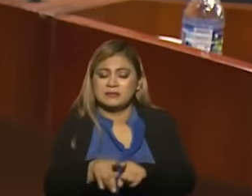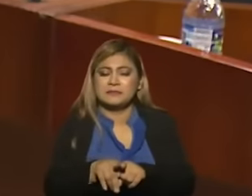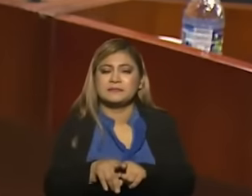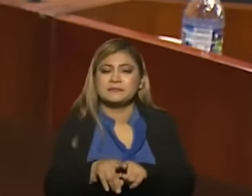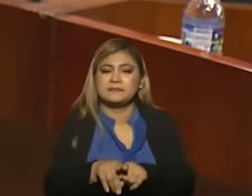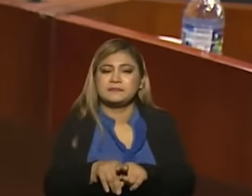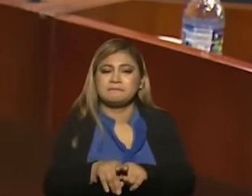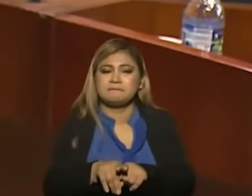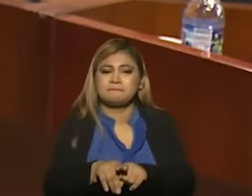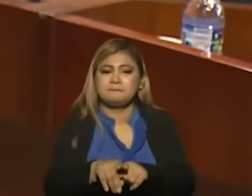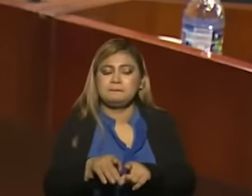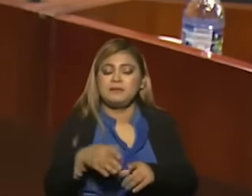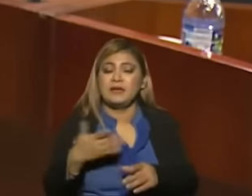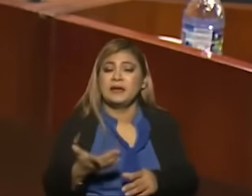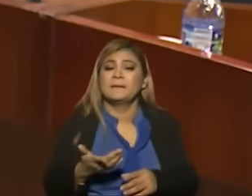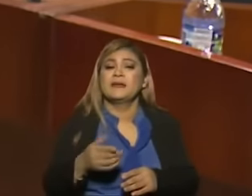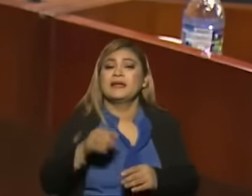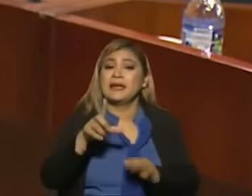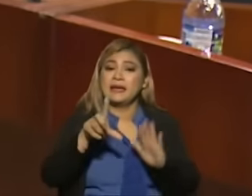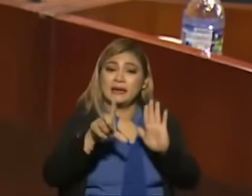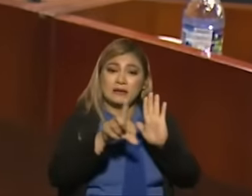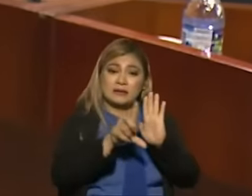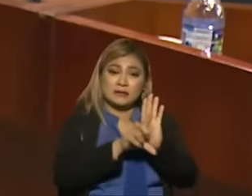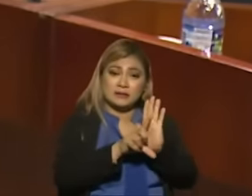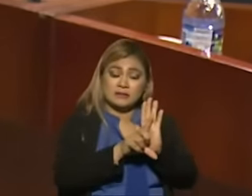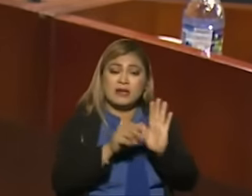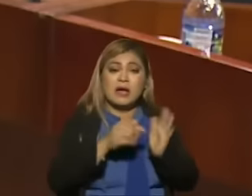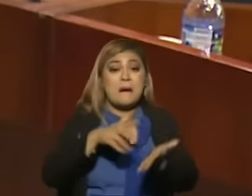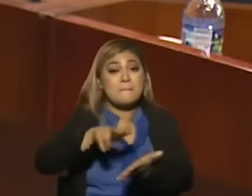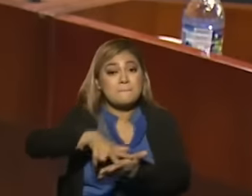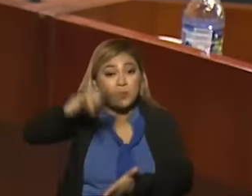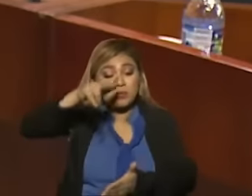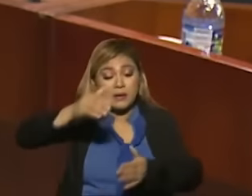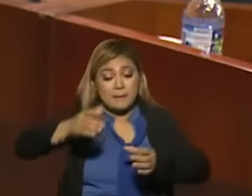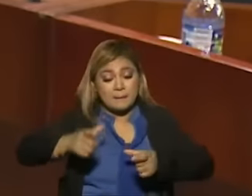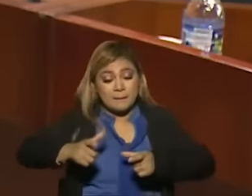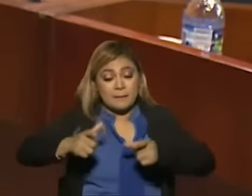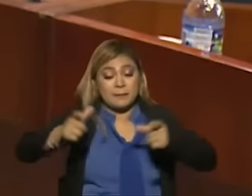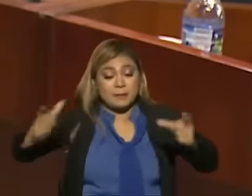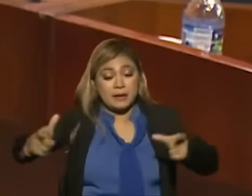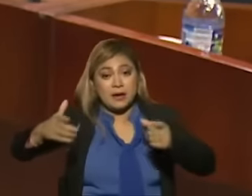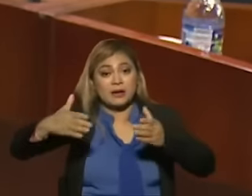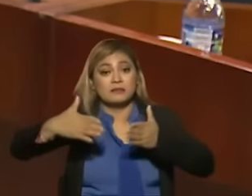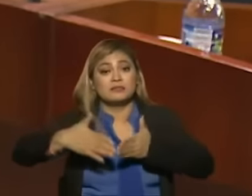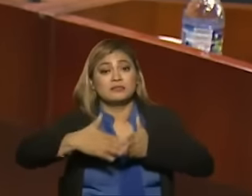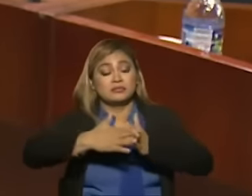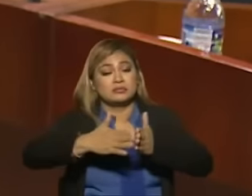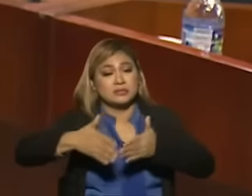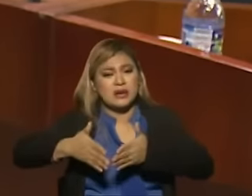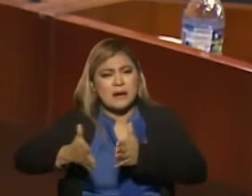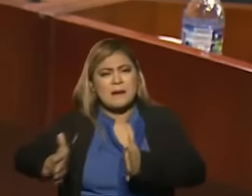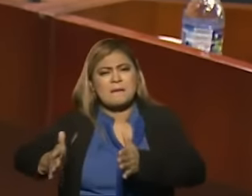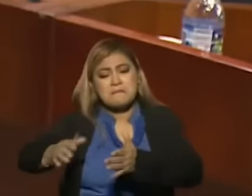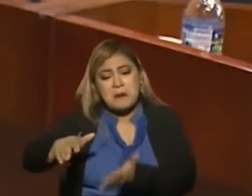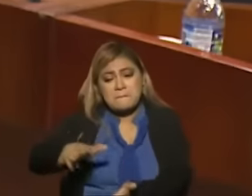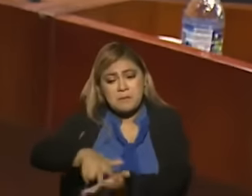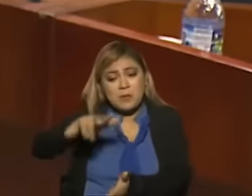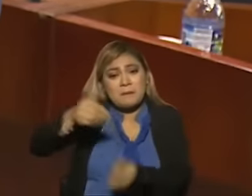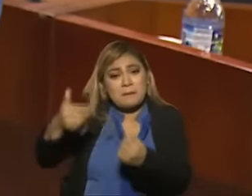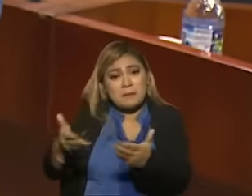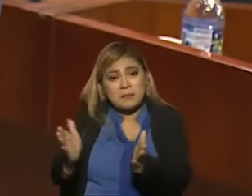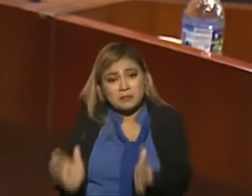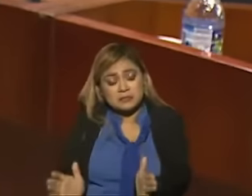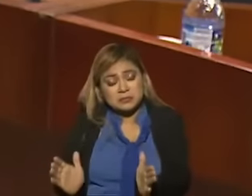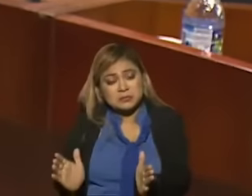legalidad. Más allá de la ley que aprueba la ampliación del canal, revestida de la aprobación panameña, hoy